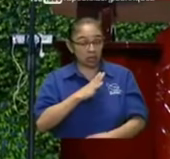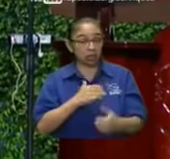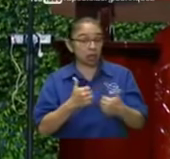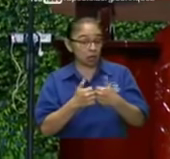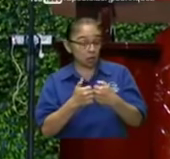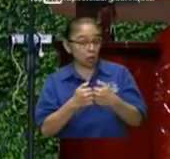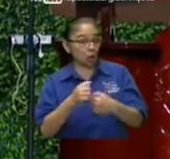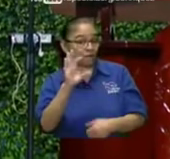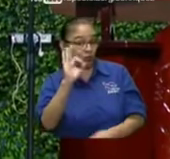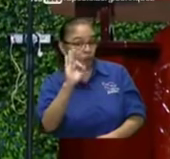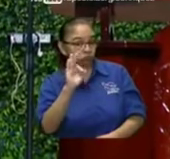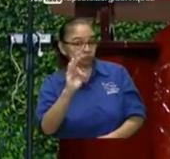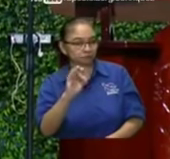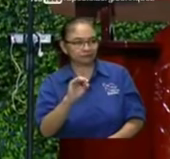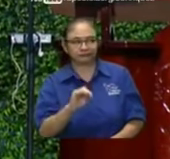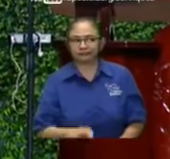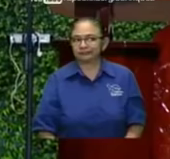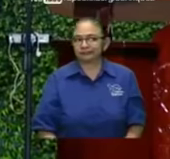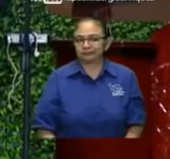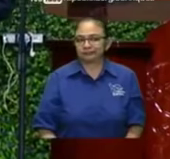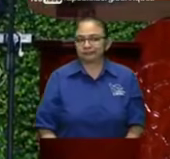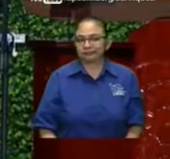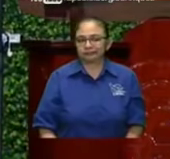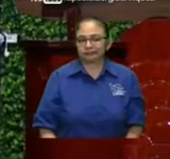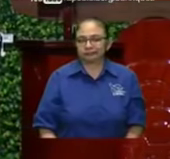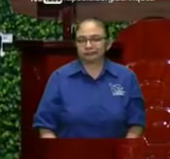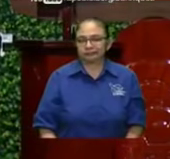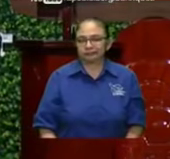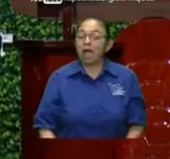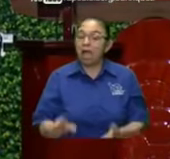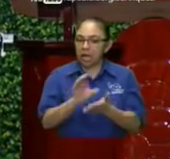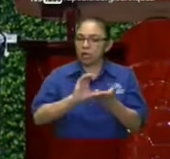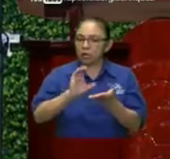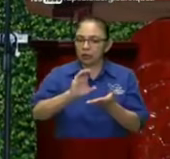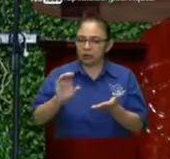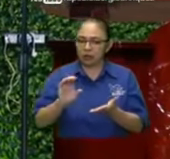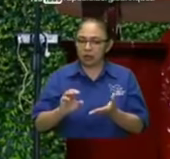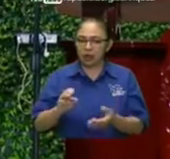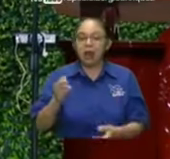14 años. Y entonces el papá dice, bueno, papá no, la mamá.